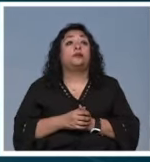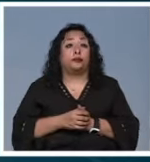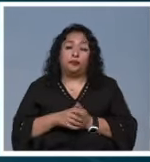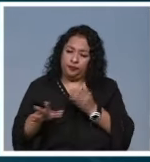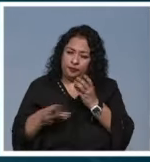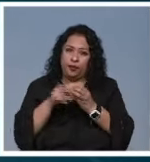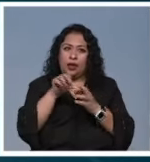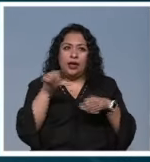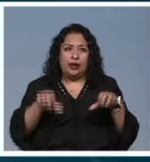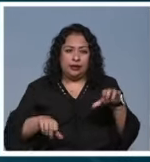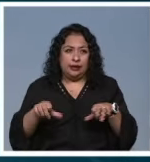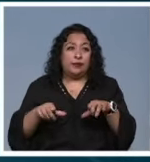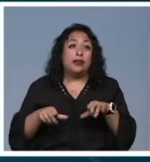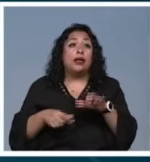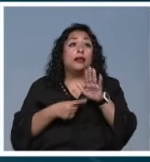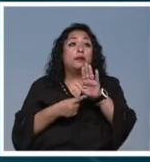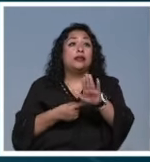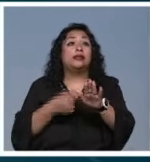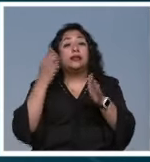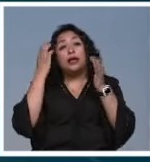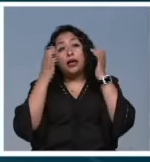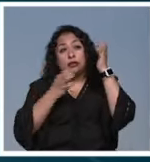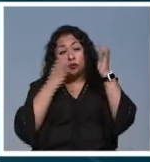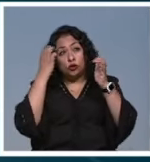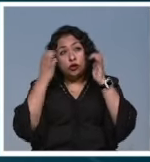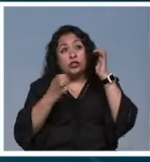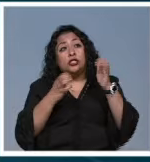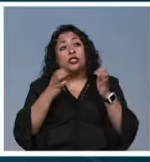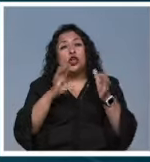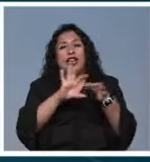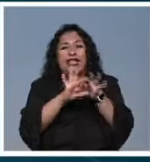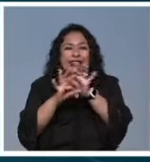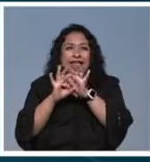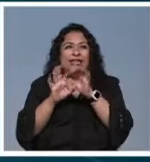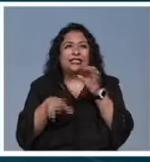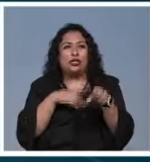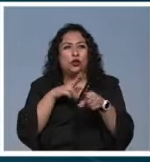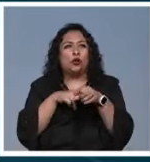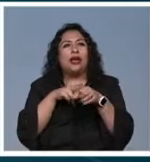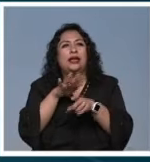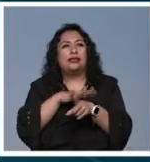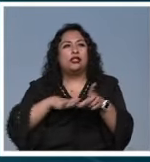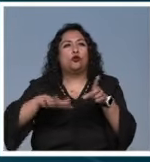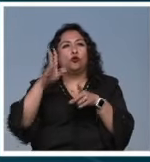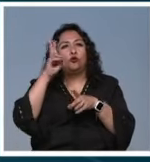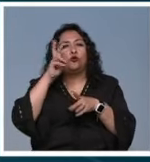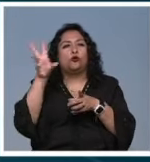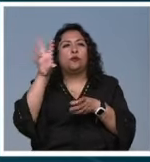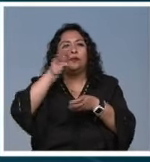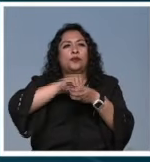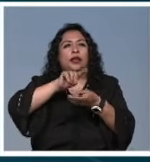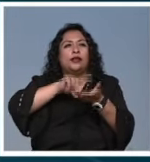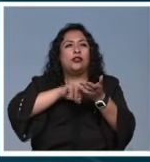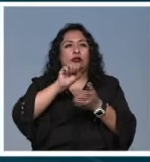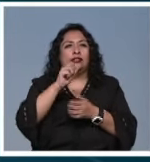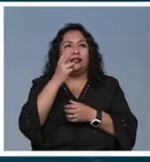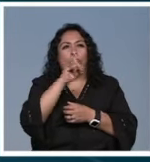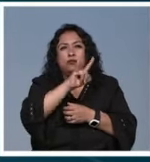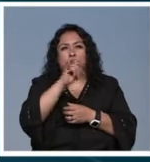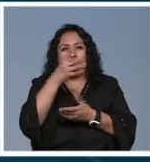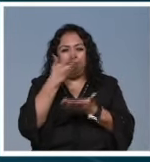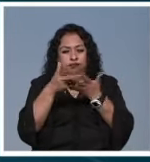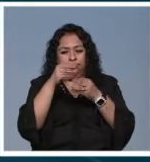a las actividades anteriores, se presentó la exposición Entrelazados, Naturaleza, Entorno y Sueños, integrada por 62 piezas